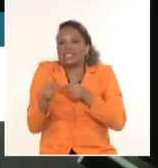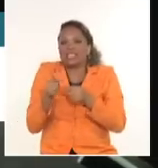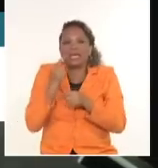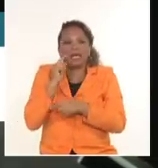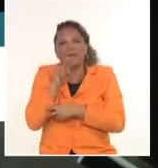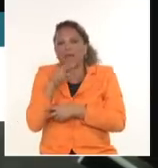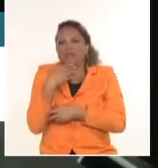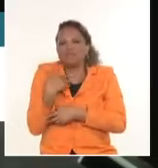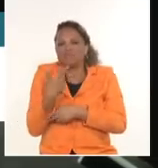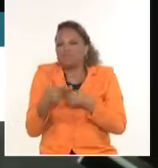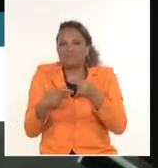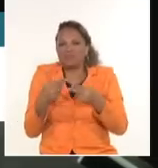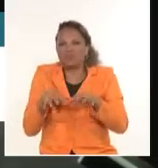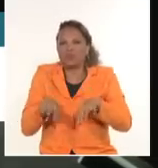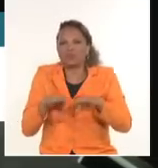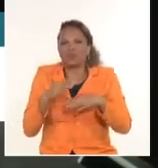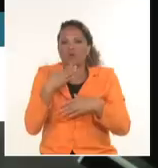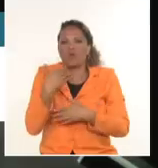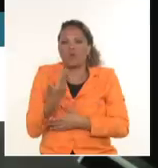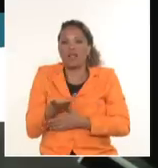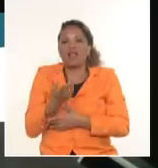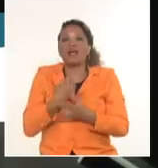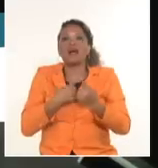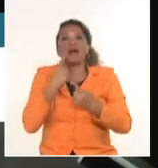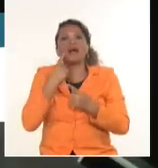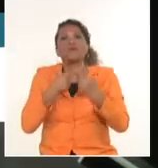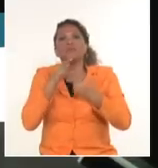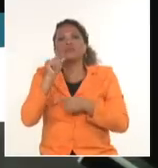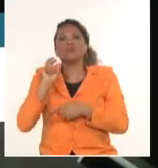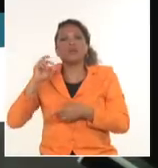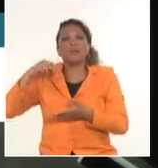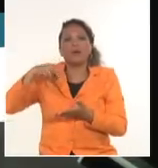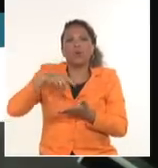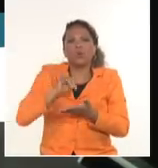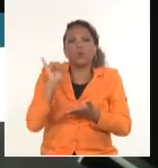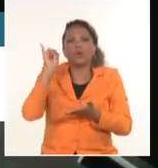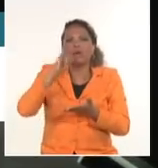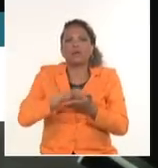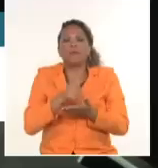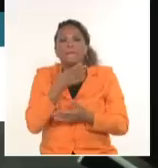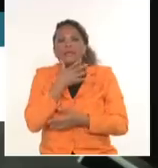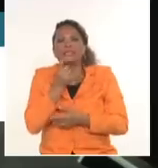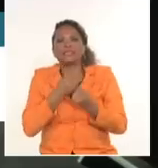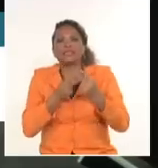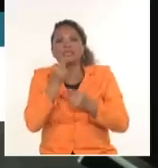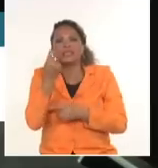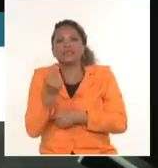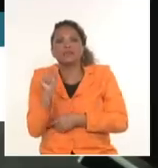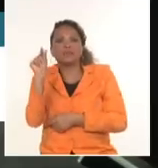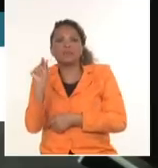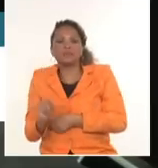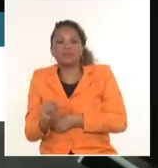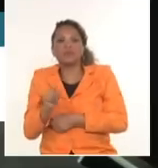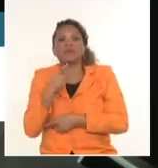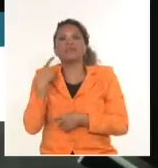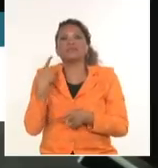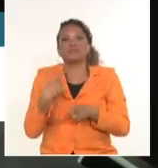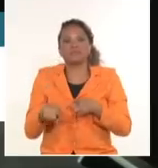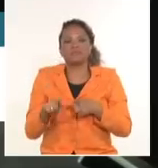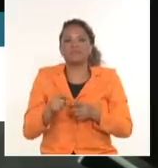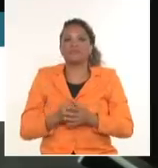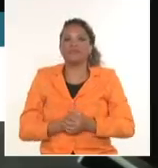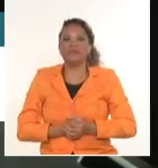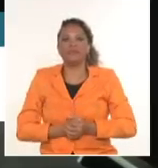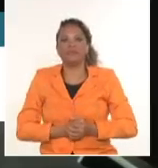que estaba ocurriendo. Alguien descendió de esa escalerilla del avión, parece que es como la avanzada, ya llegará el plato fuerte, por decirlo de